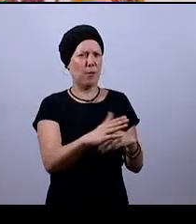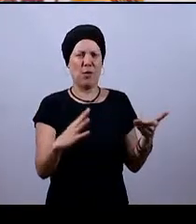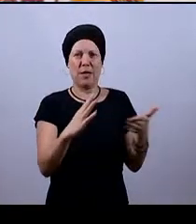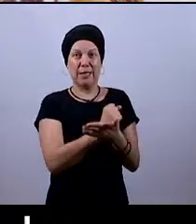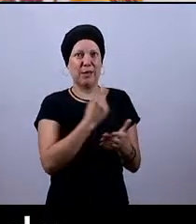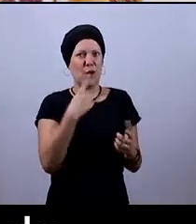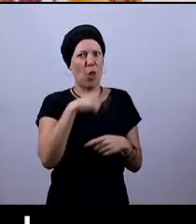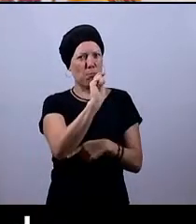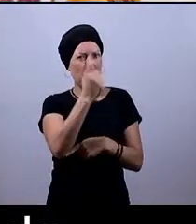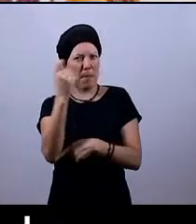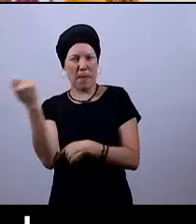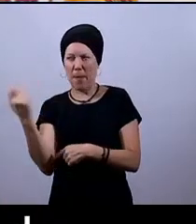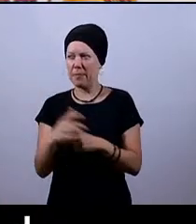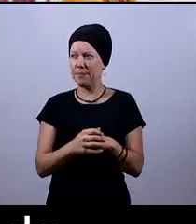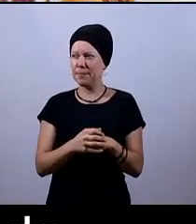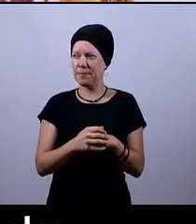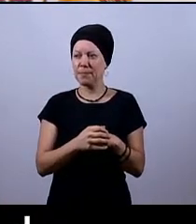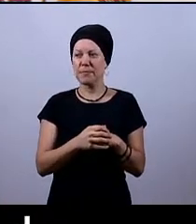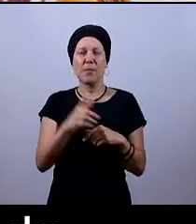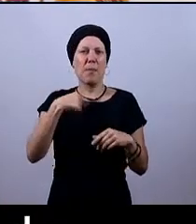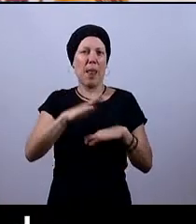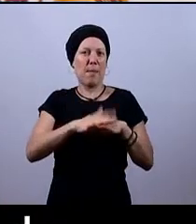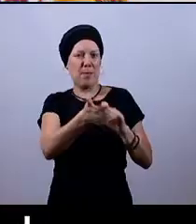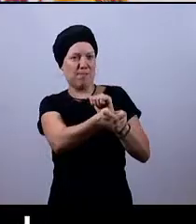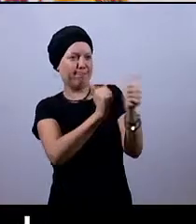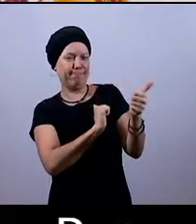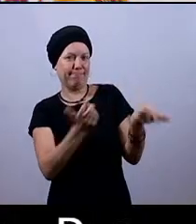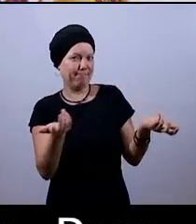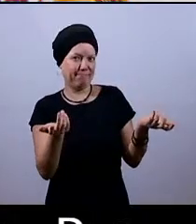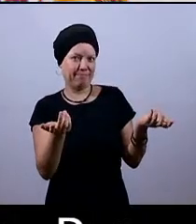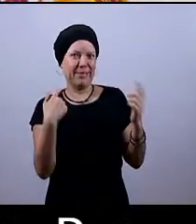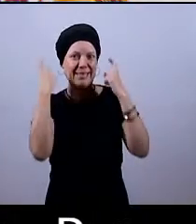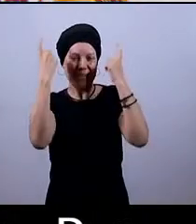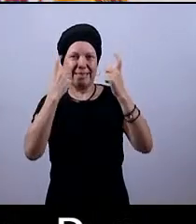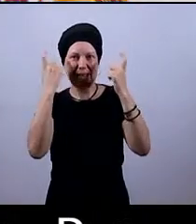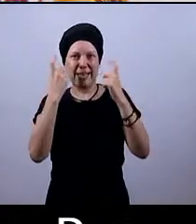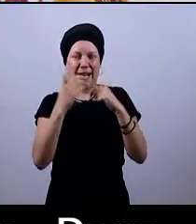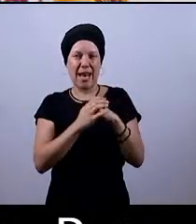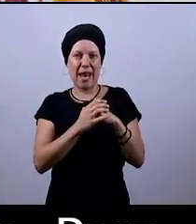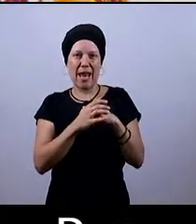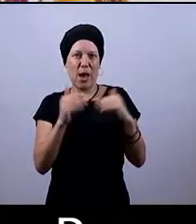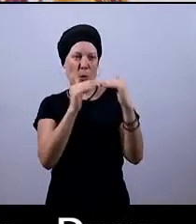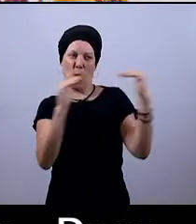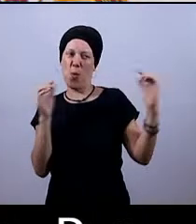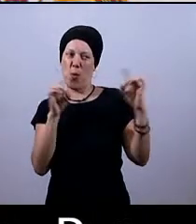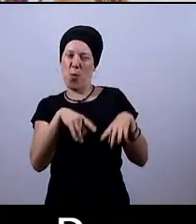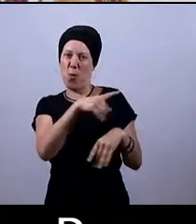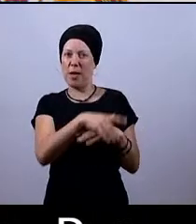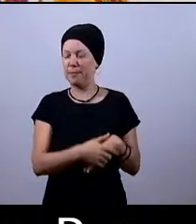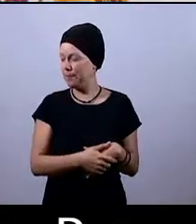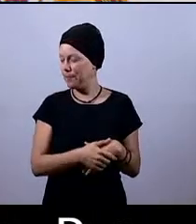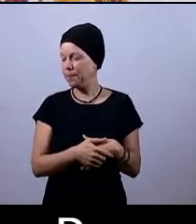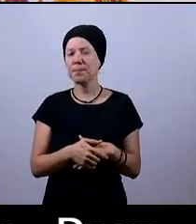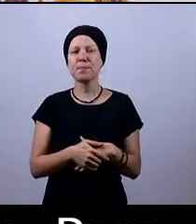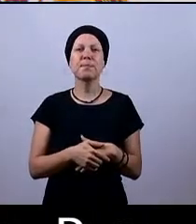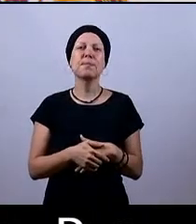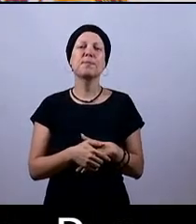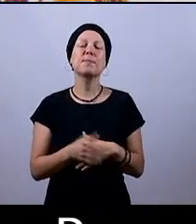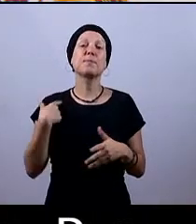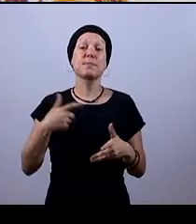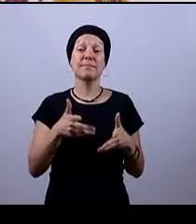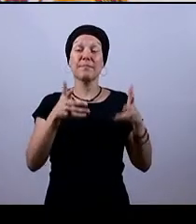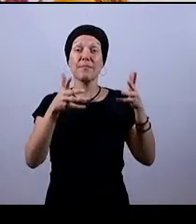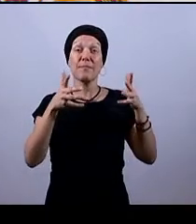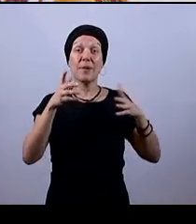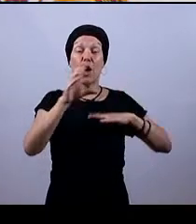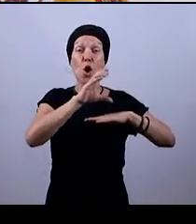esos logros de este Gobierno. Para mí eres un referente e intentaré estar al mismo nivel. Como muy bien ha indicado la consejera,